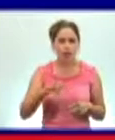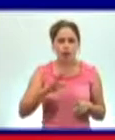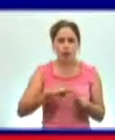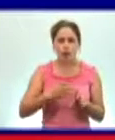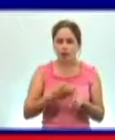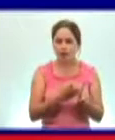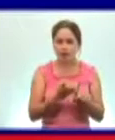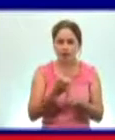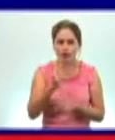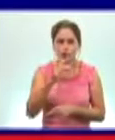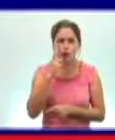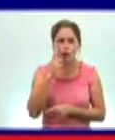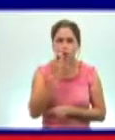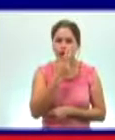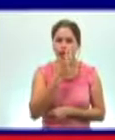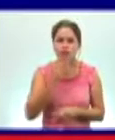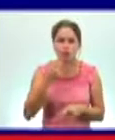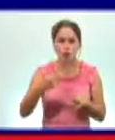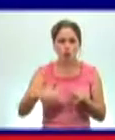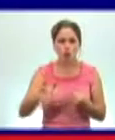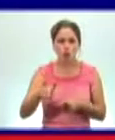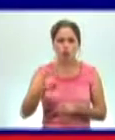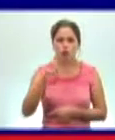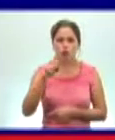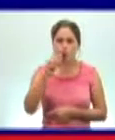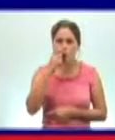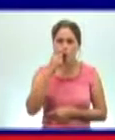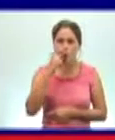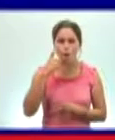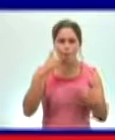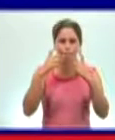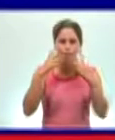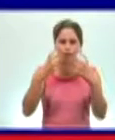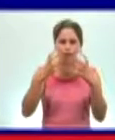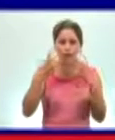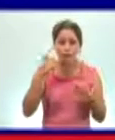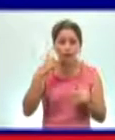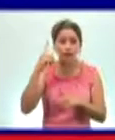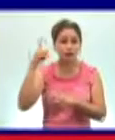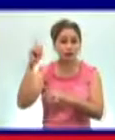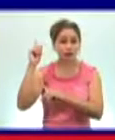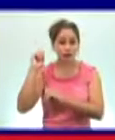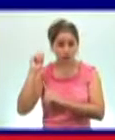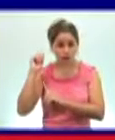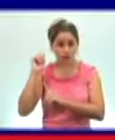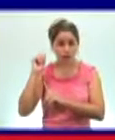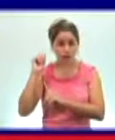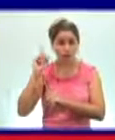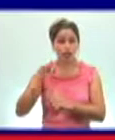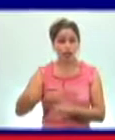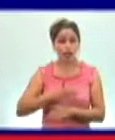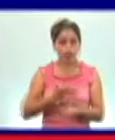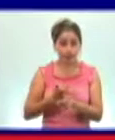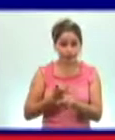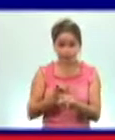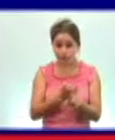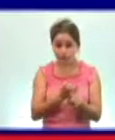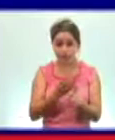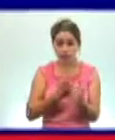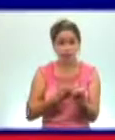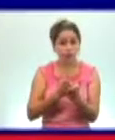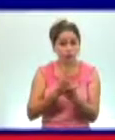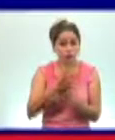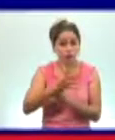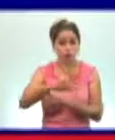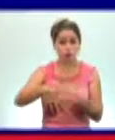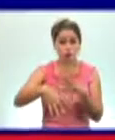Luz, prosigue en las de San Pablo con Rafael María de Mendive y culmina en el pensamiento revolucionario de José Martí. José Martí